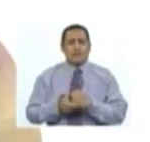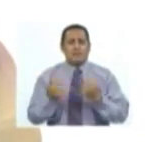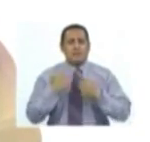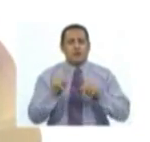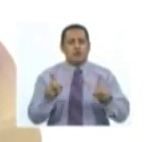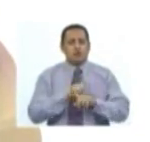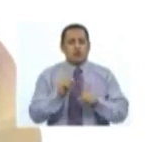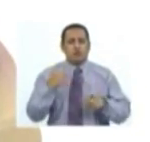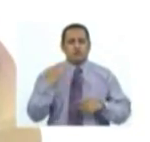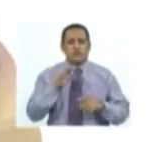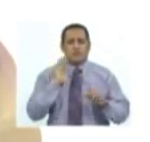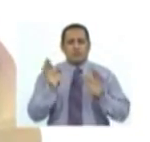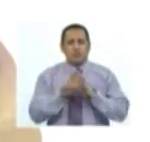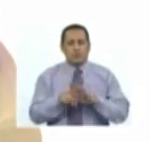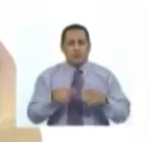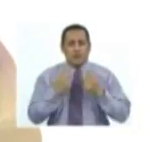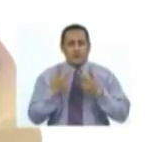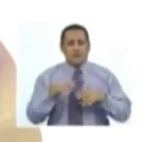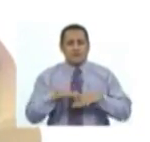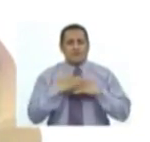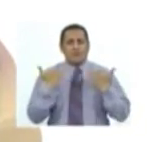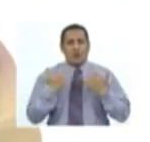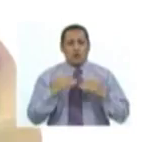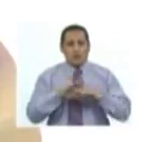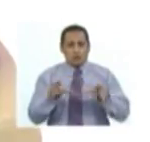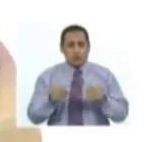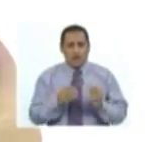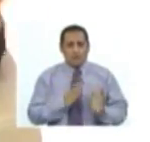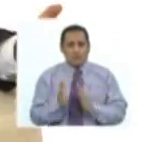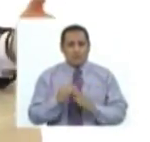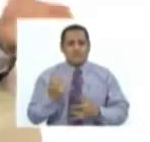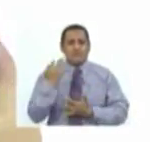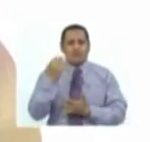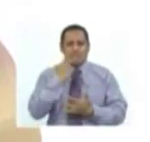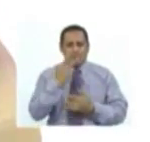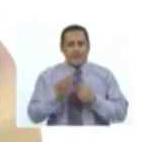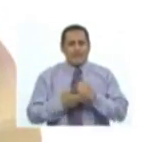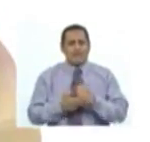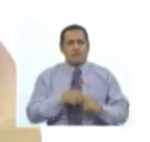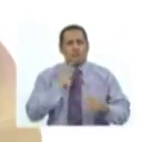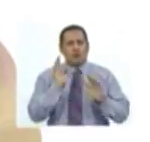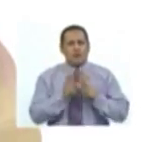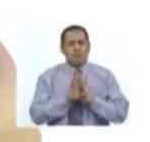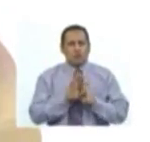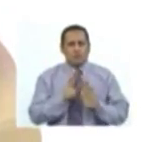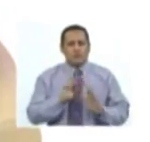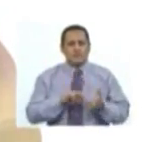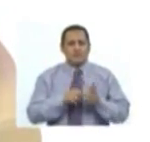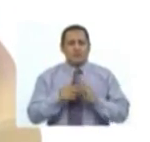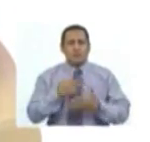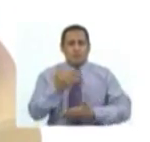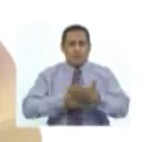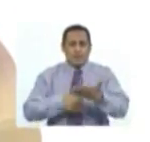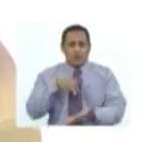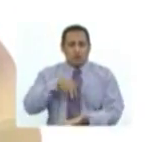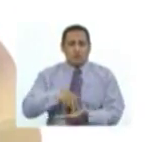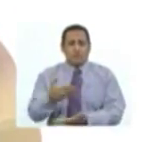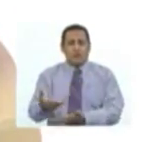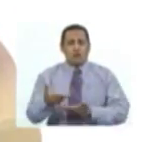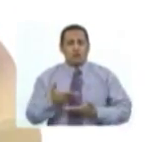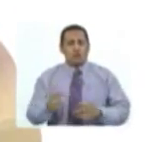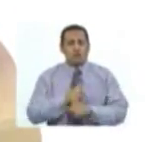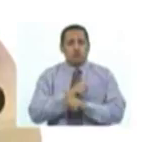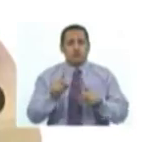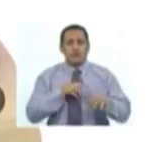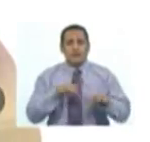no siempre que se afecta la forma, se afecta la garantía. Por ejemplo, puede ser que la notificación no se haya